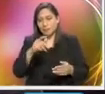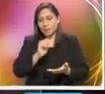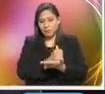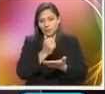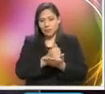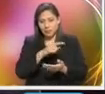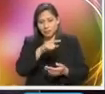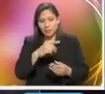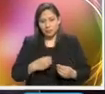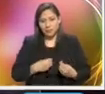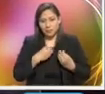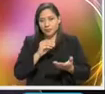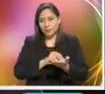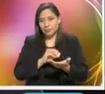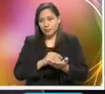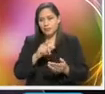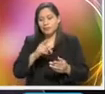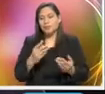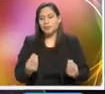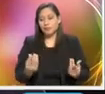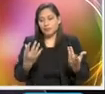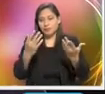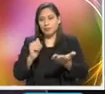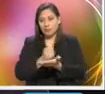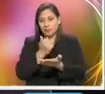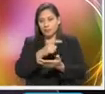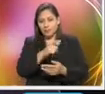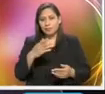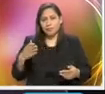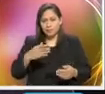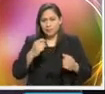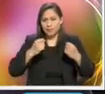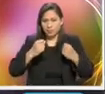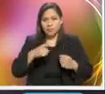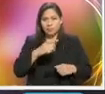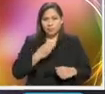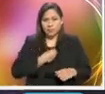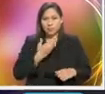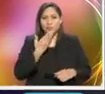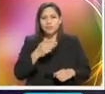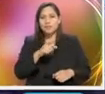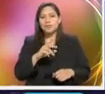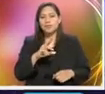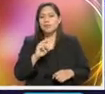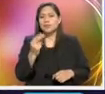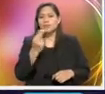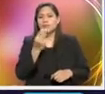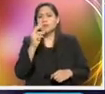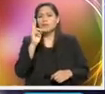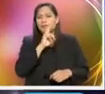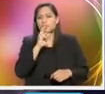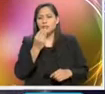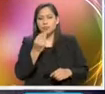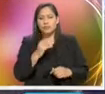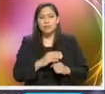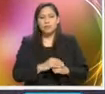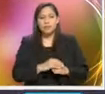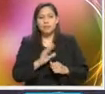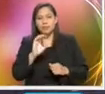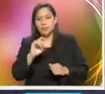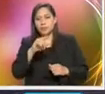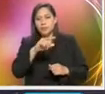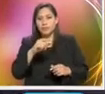vivían, ¿no? O viven de forma natural. Entonces, en efecto, son peces muy fuertes, muy resistentes, que no requieren de tanto oxígeno o no requieren